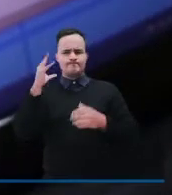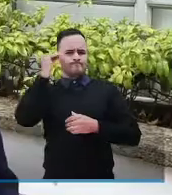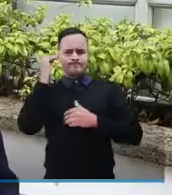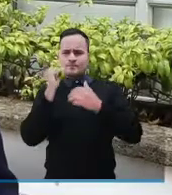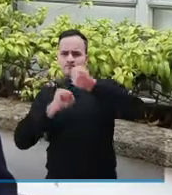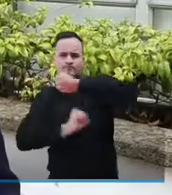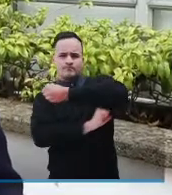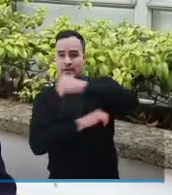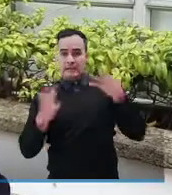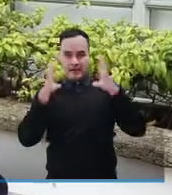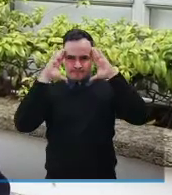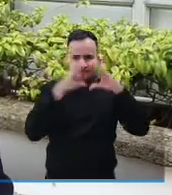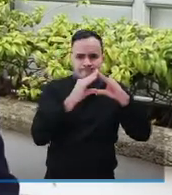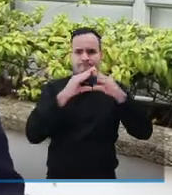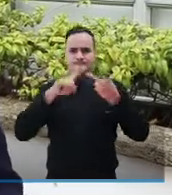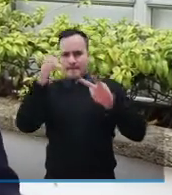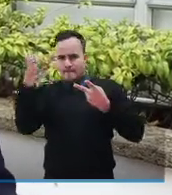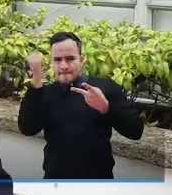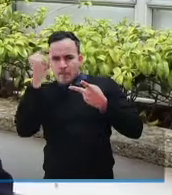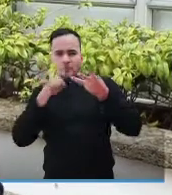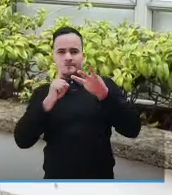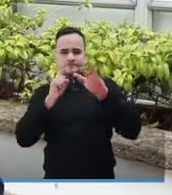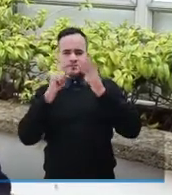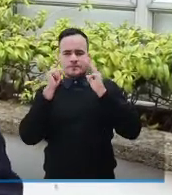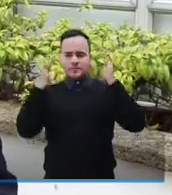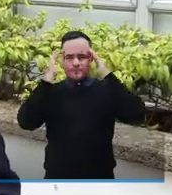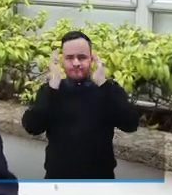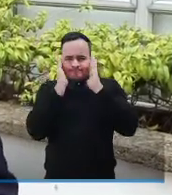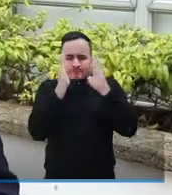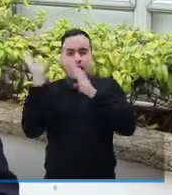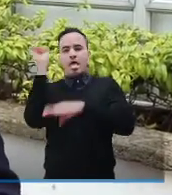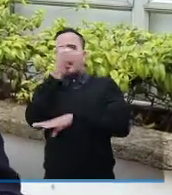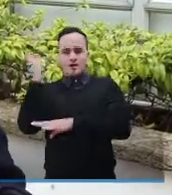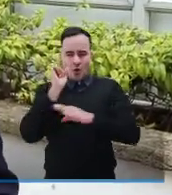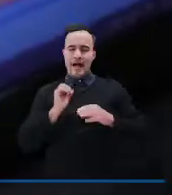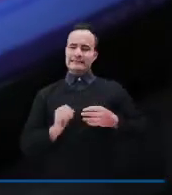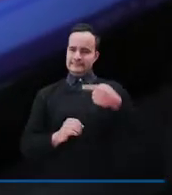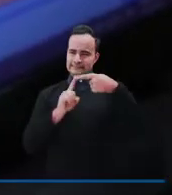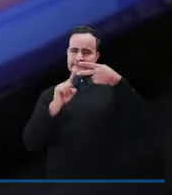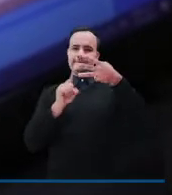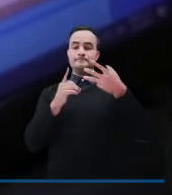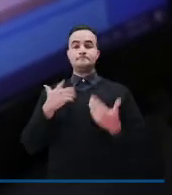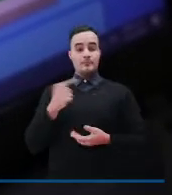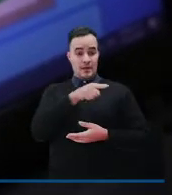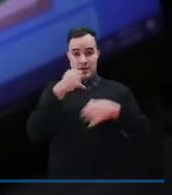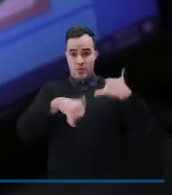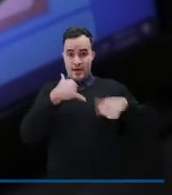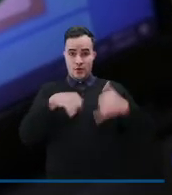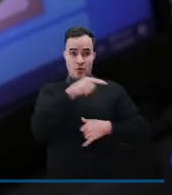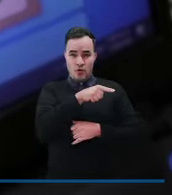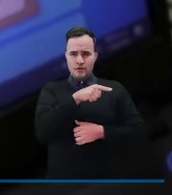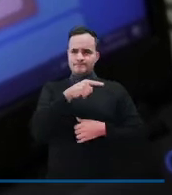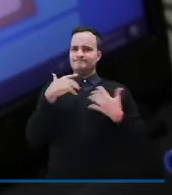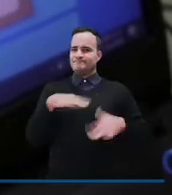el aprendizaje, como la atención, la memoria y la concentración. Supermente es un dispositivo